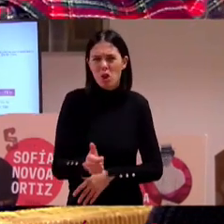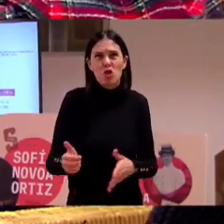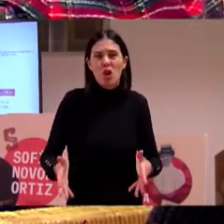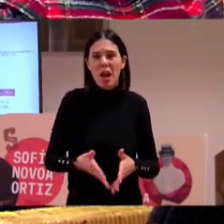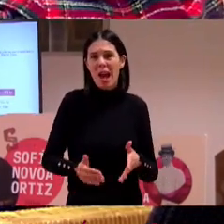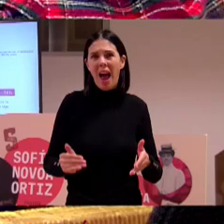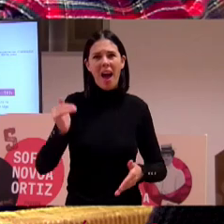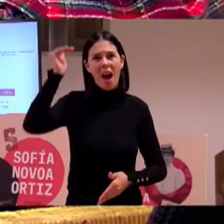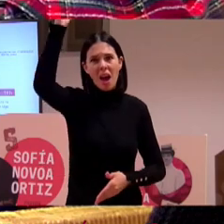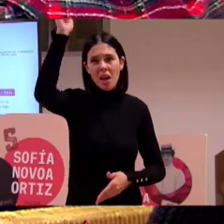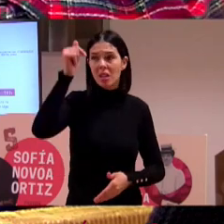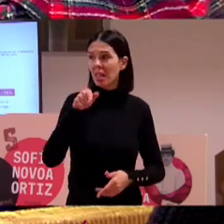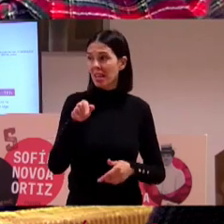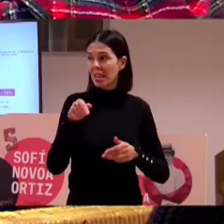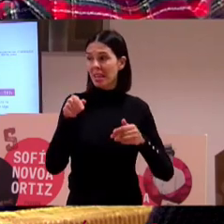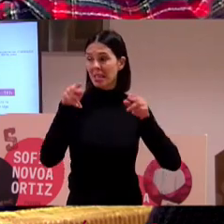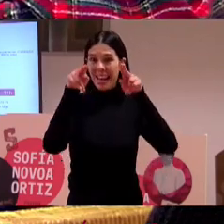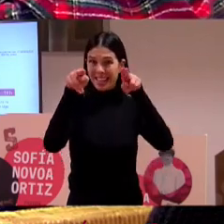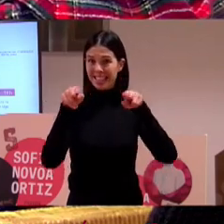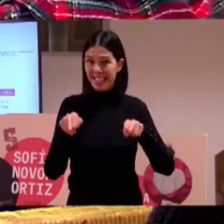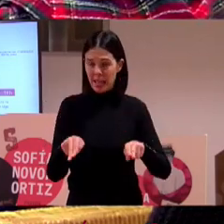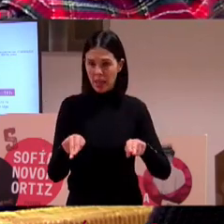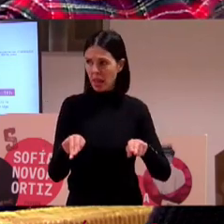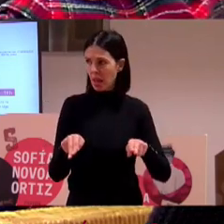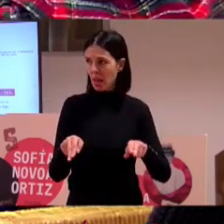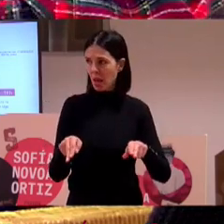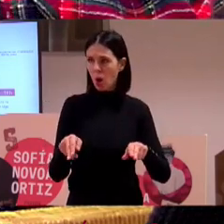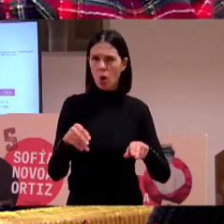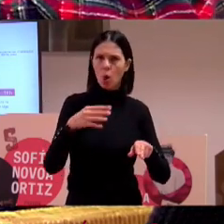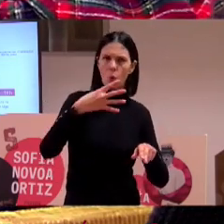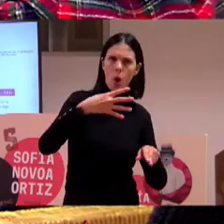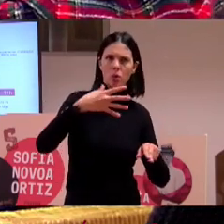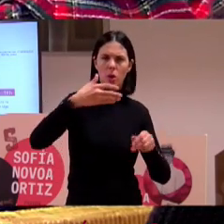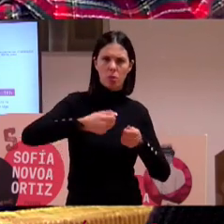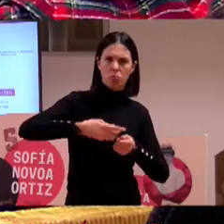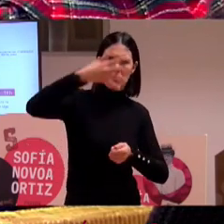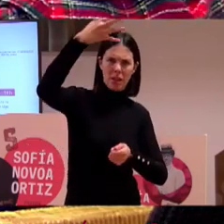Y esta residencia tiene como unos 4 o 5